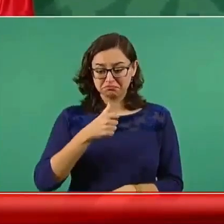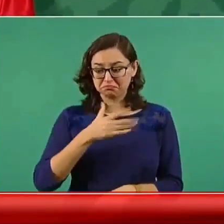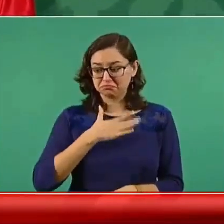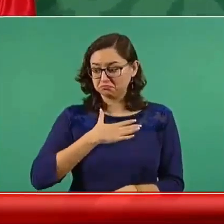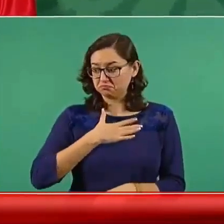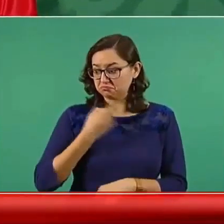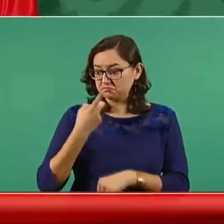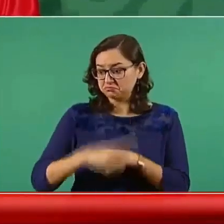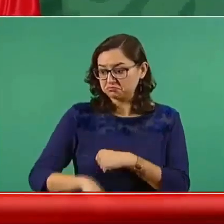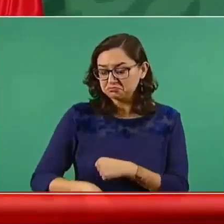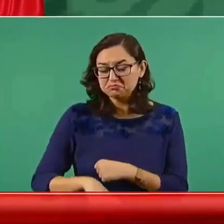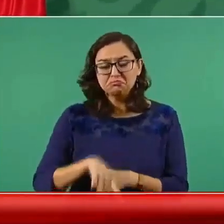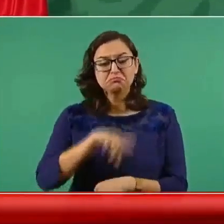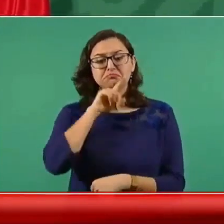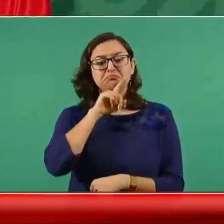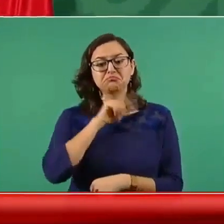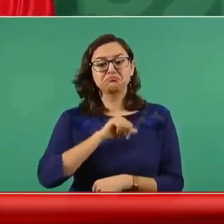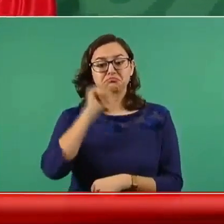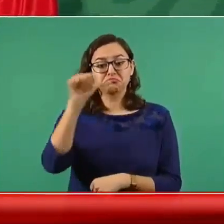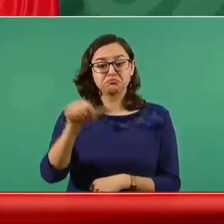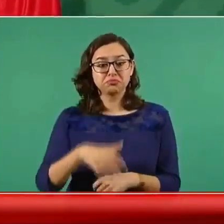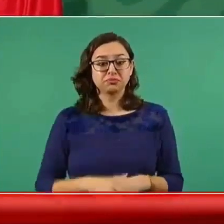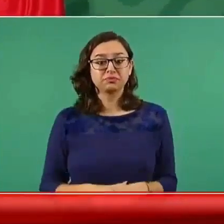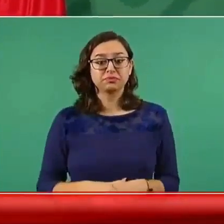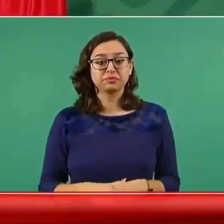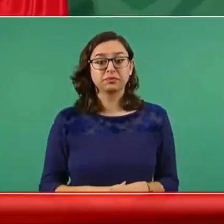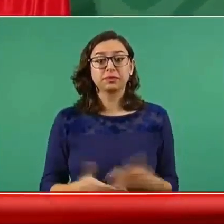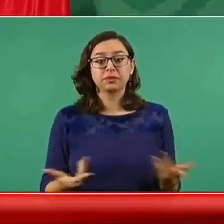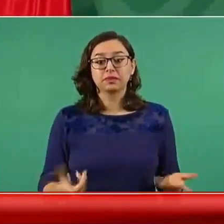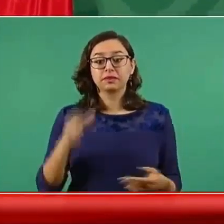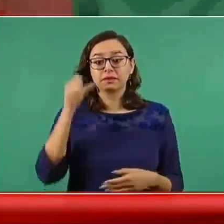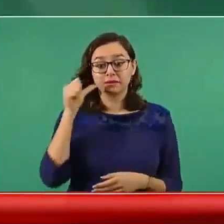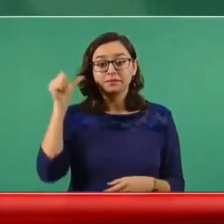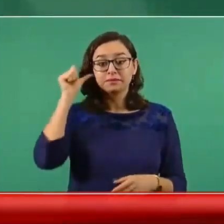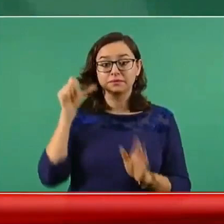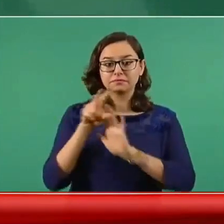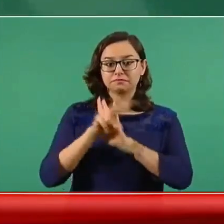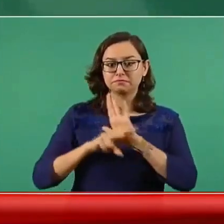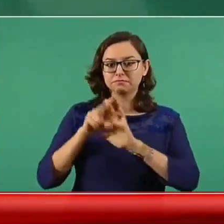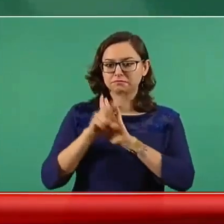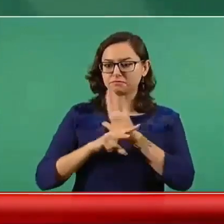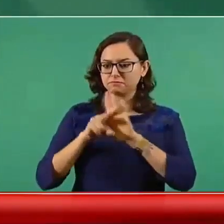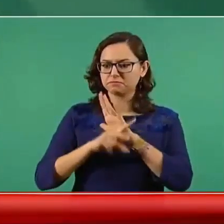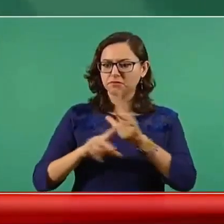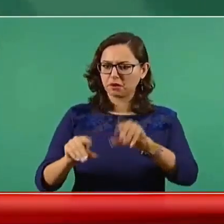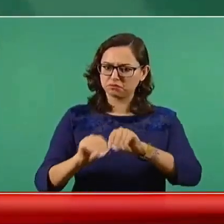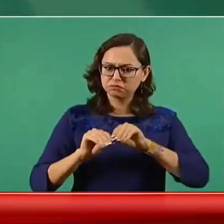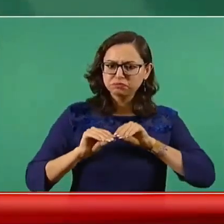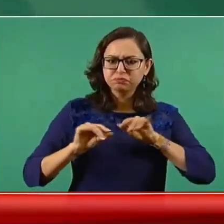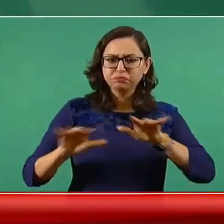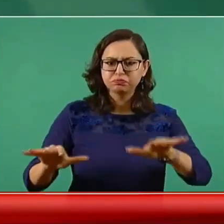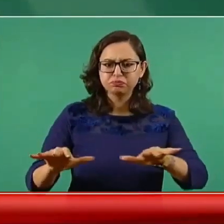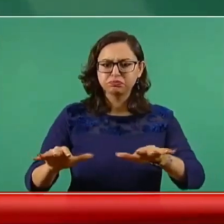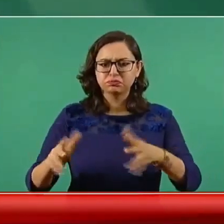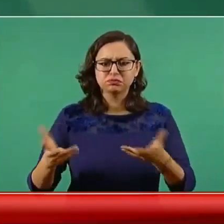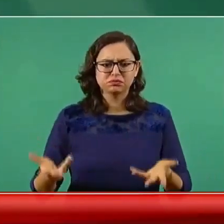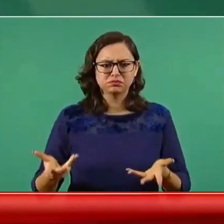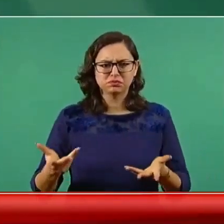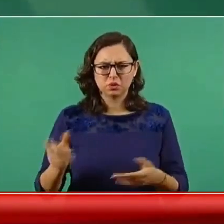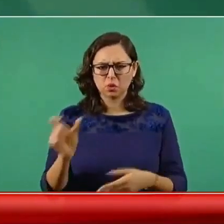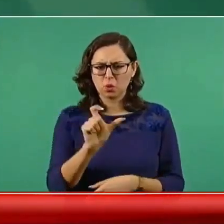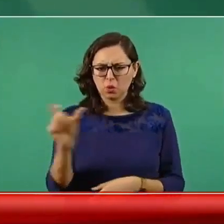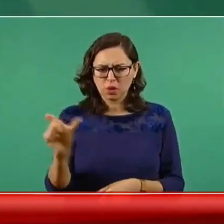este vídeo de ayer pues corresponde a otros vídeos de otros tiempos